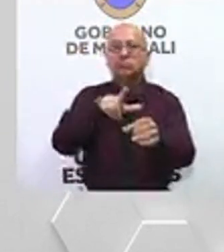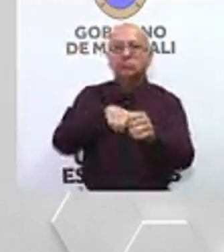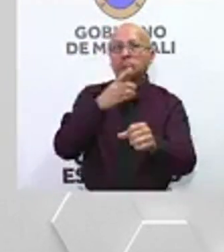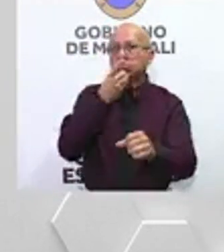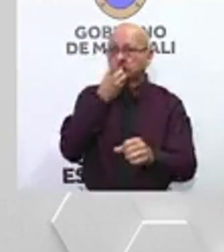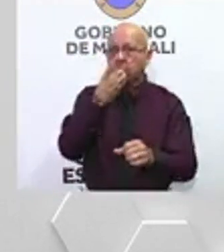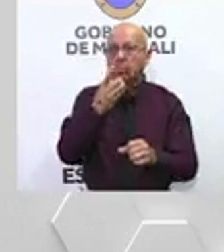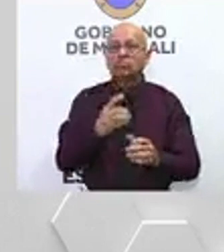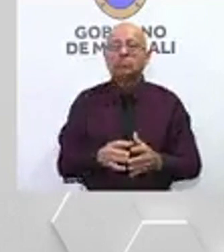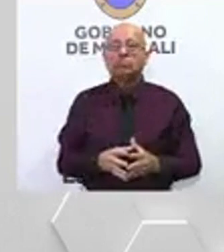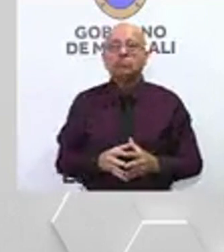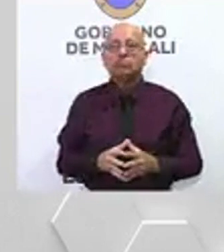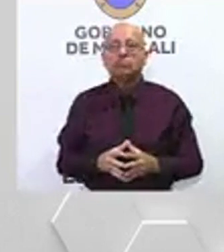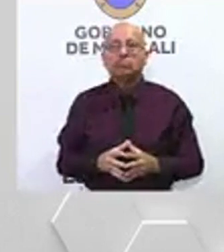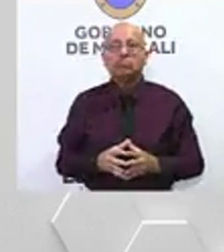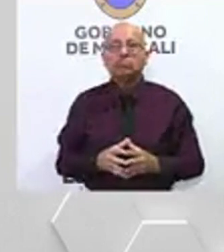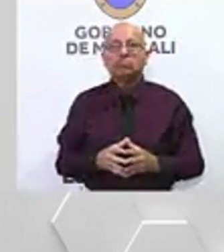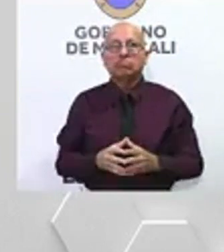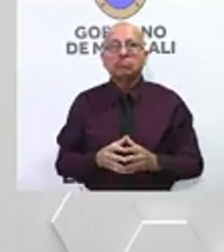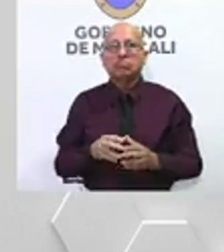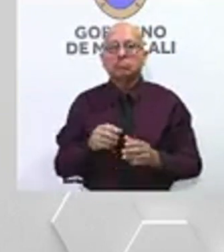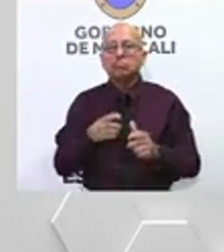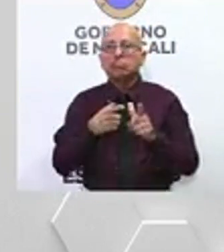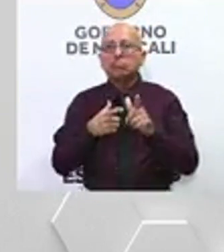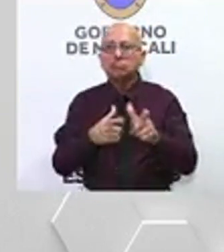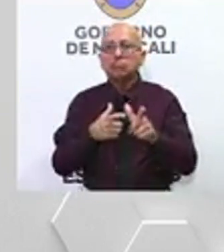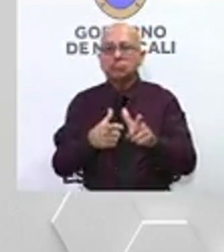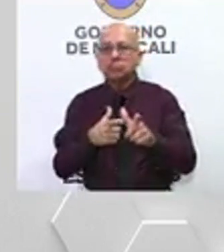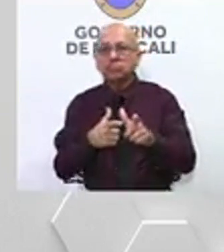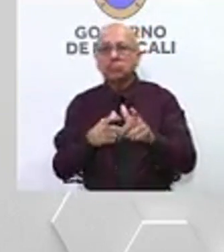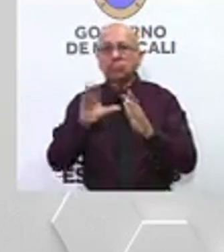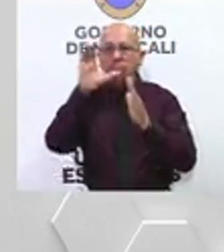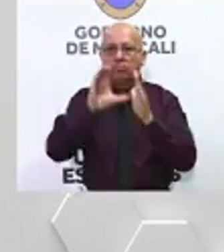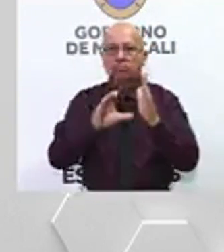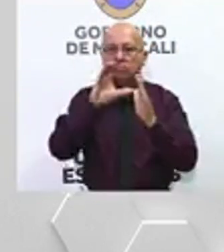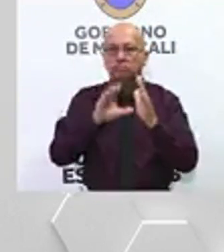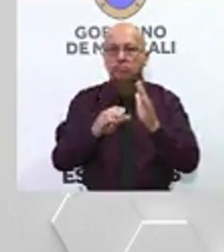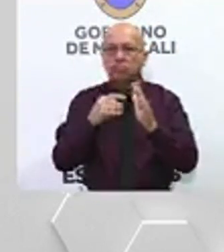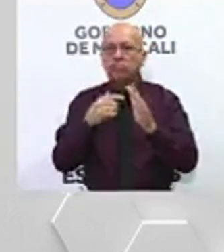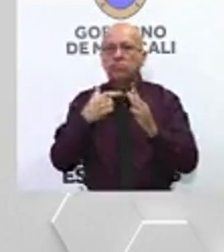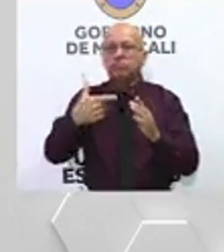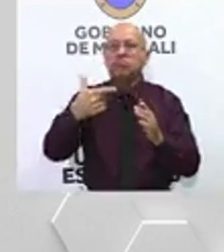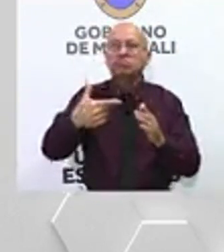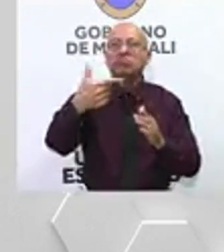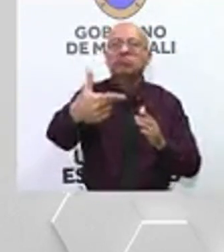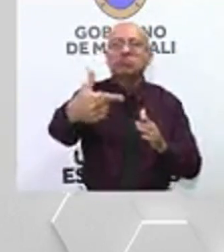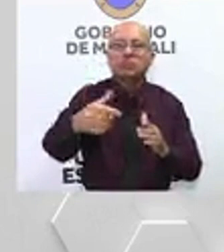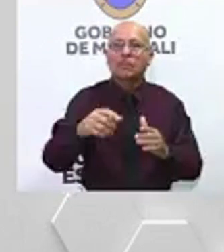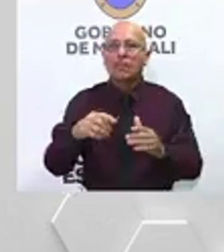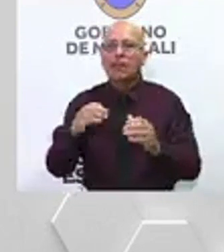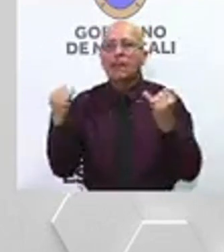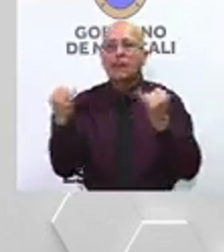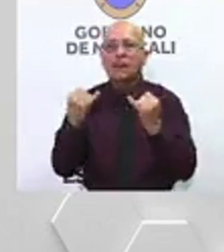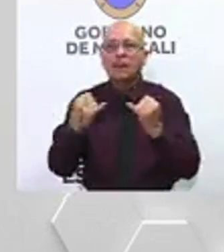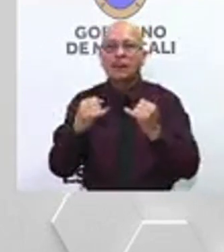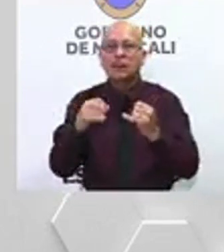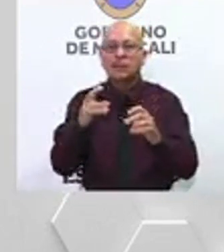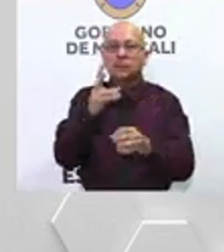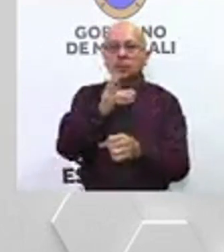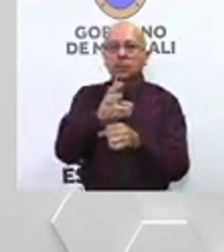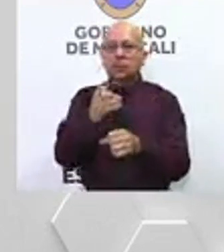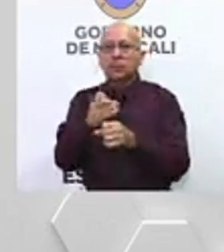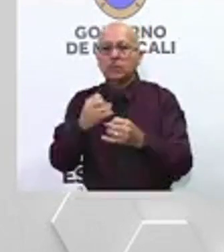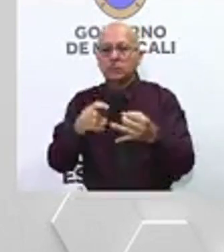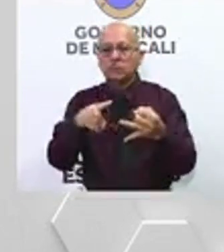comento que los pronósticos extendidos nos mencionan que va a continuar los efectos de esta segunda ola de